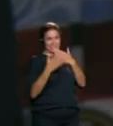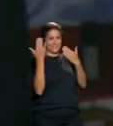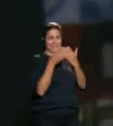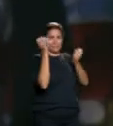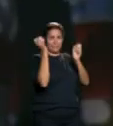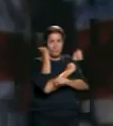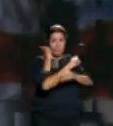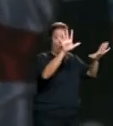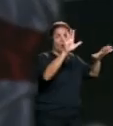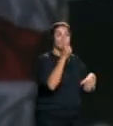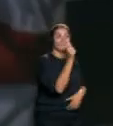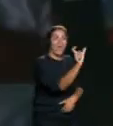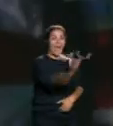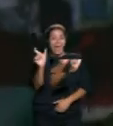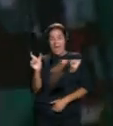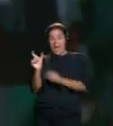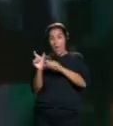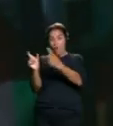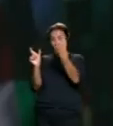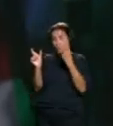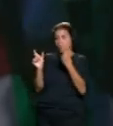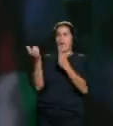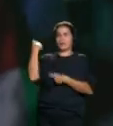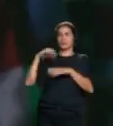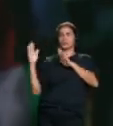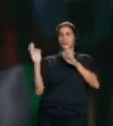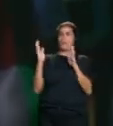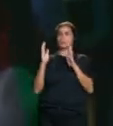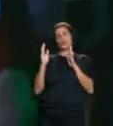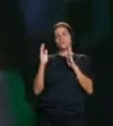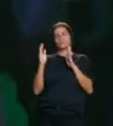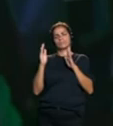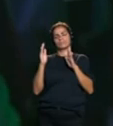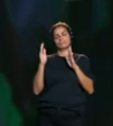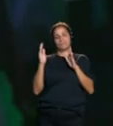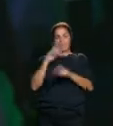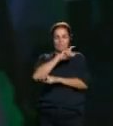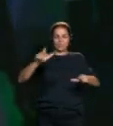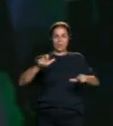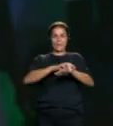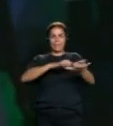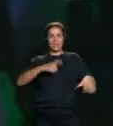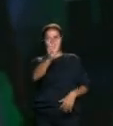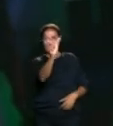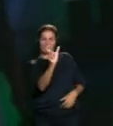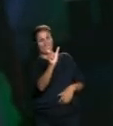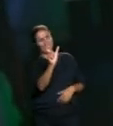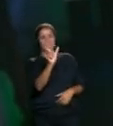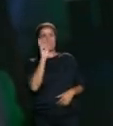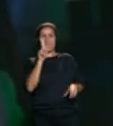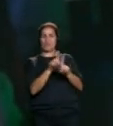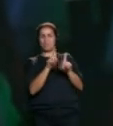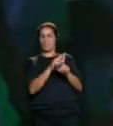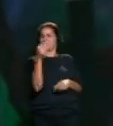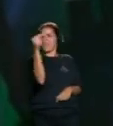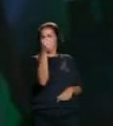hay una que en su momento fue recibida por la mayoría de la población de manera negativa. Sin